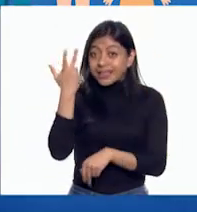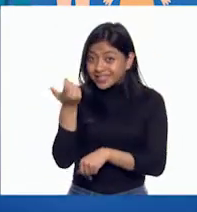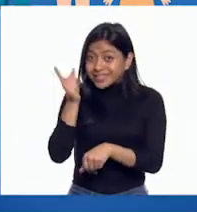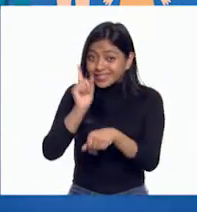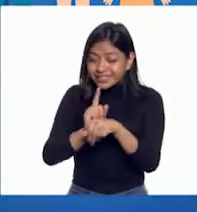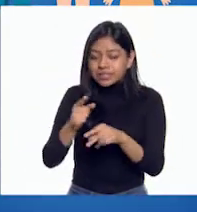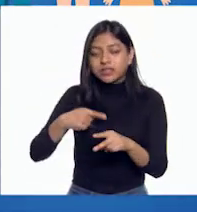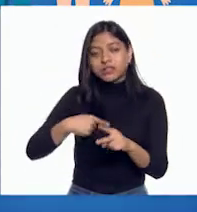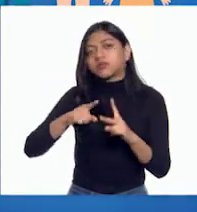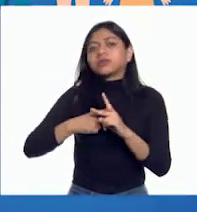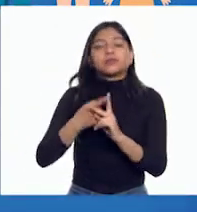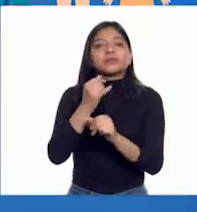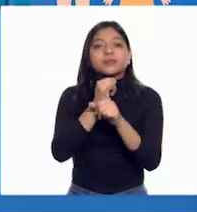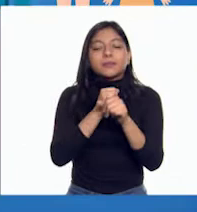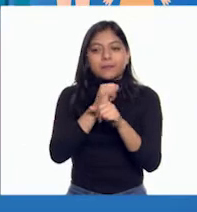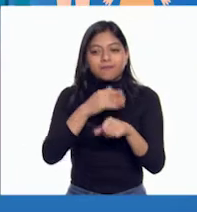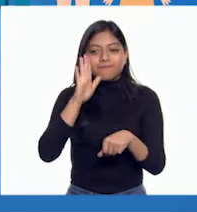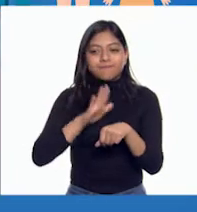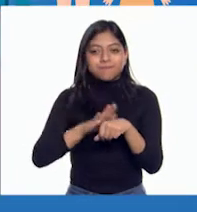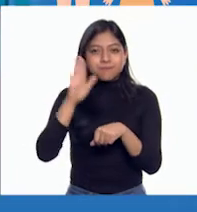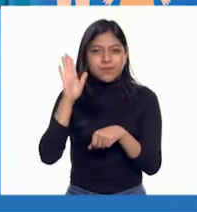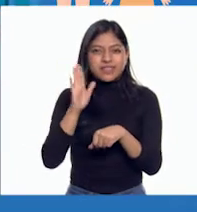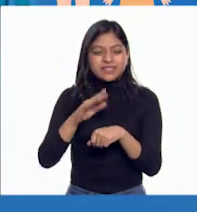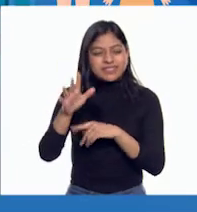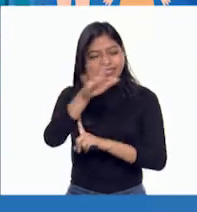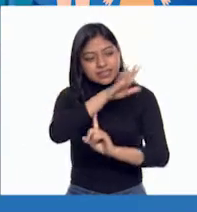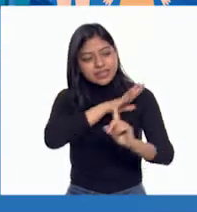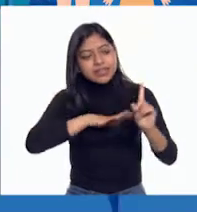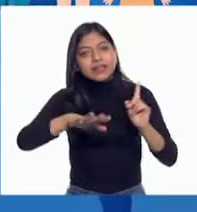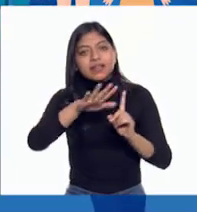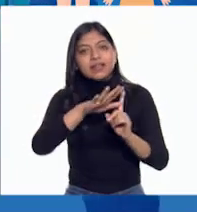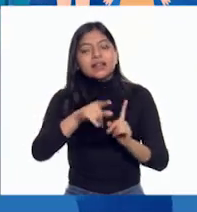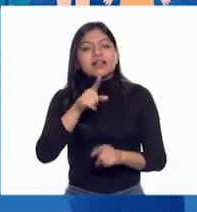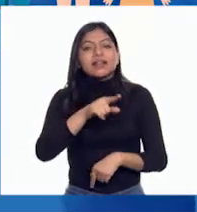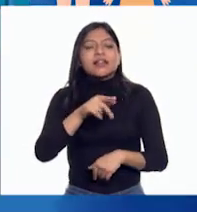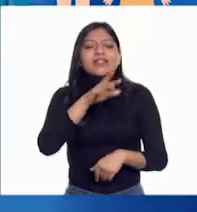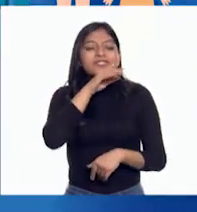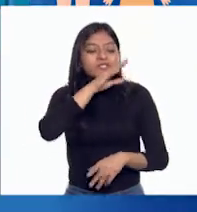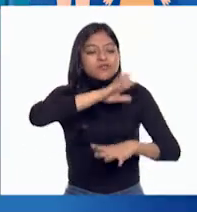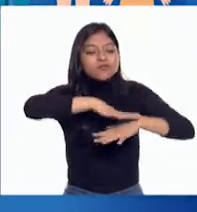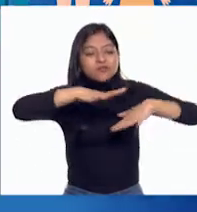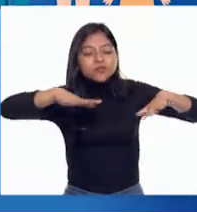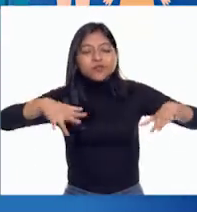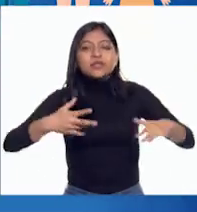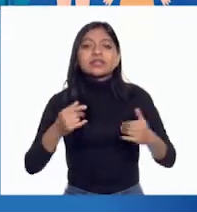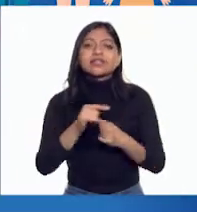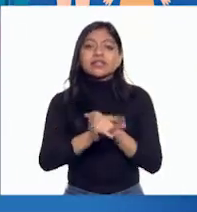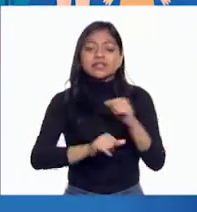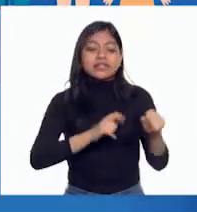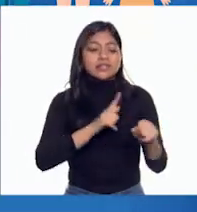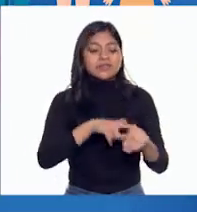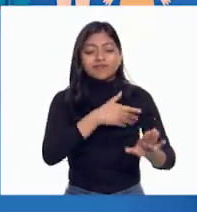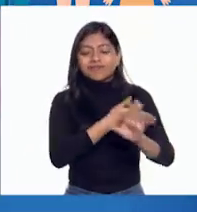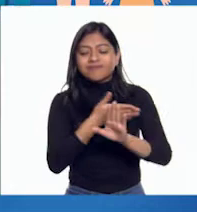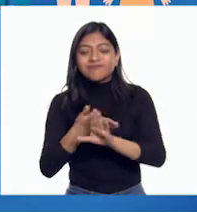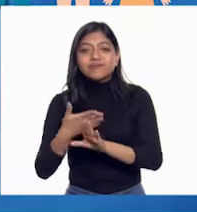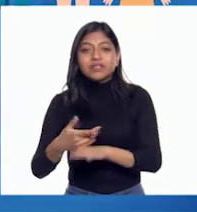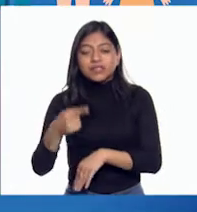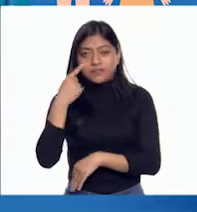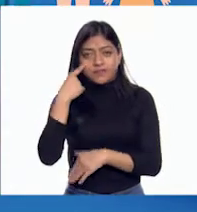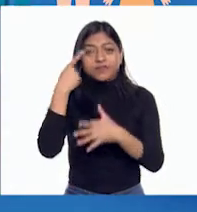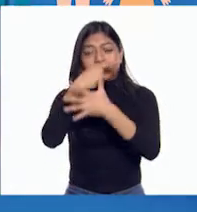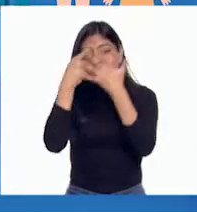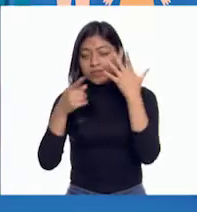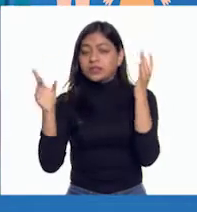comenzó a investigar más sobre los problemas ambientales que hay en la playa y que afectan a los animales y la vida en el océano.